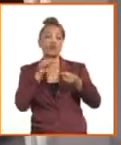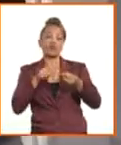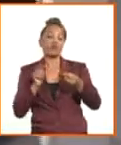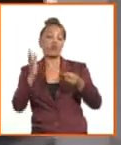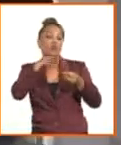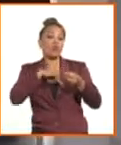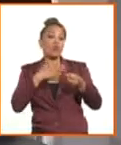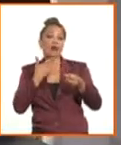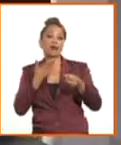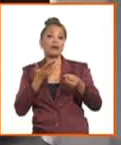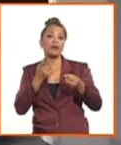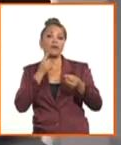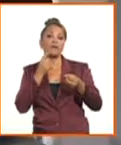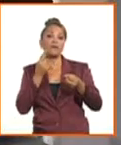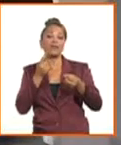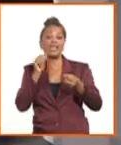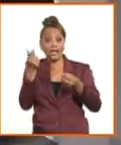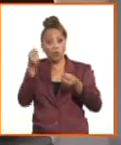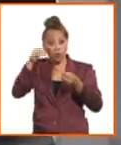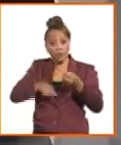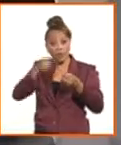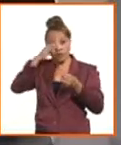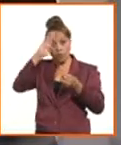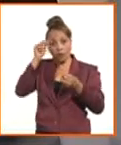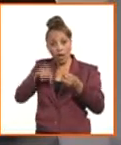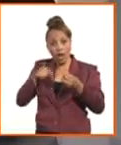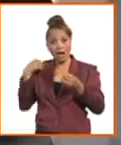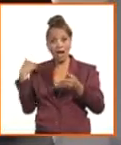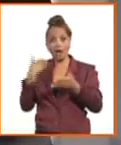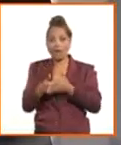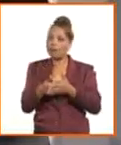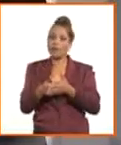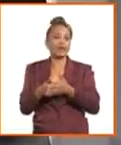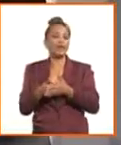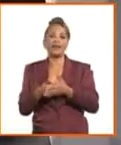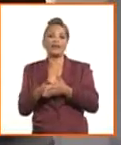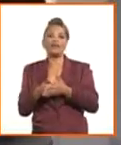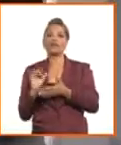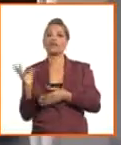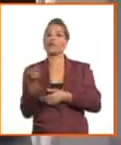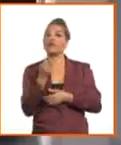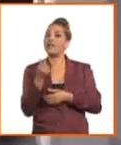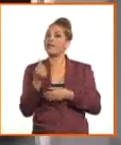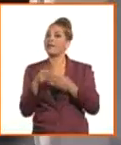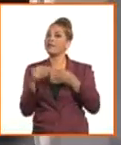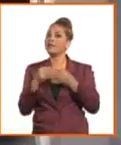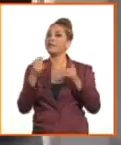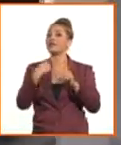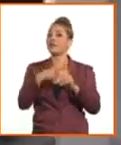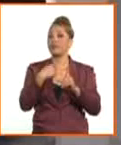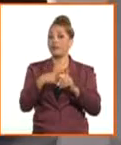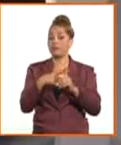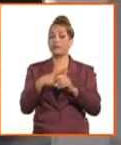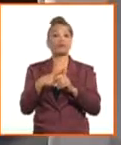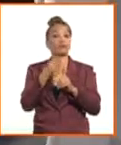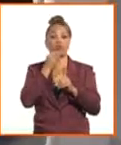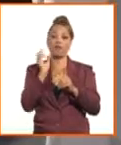cambiario. O sea, hoy la economía no está captando ese neto positivo que pudiera haber en el mercado